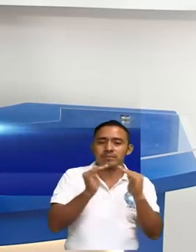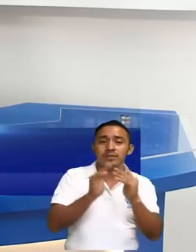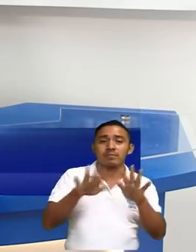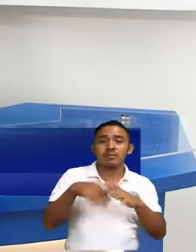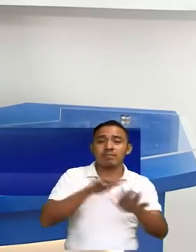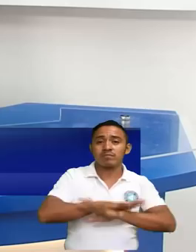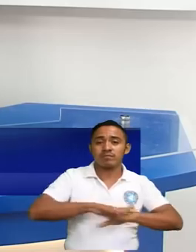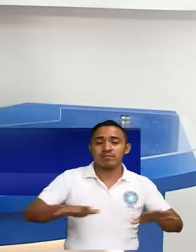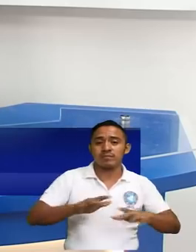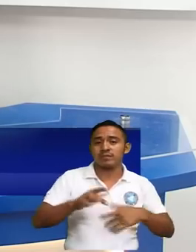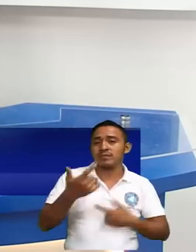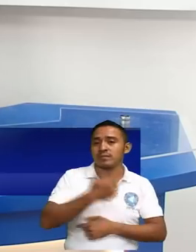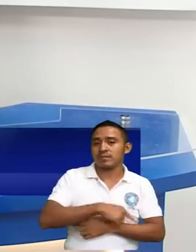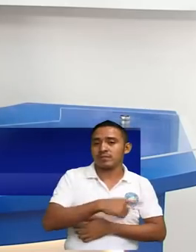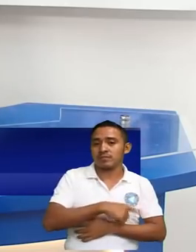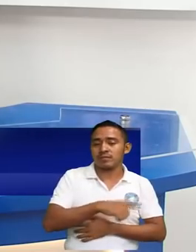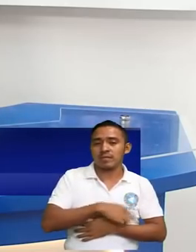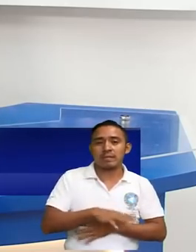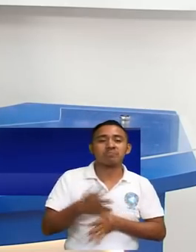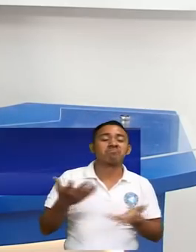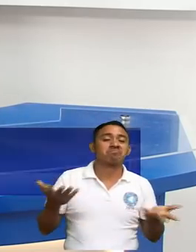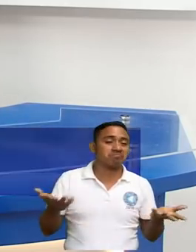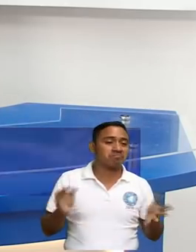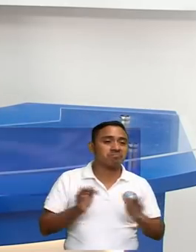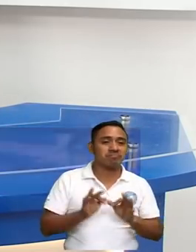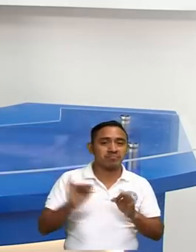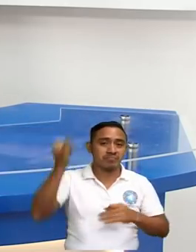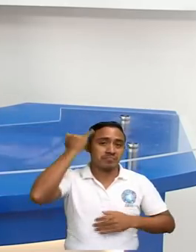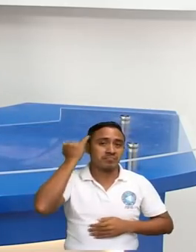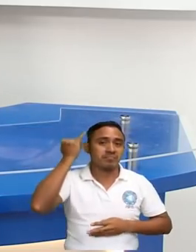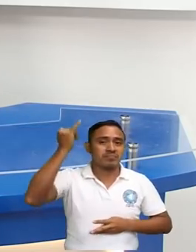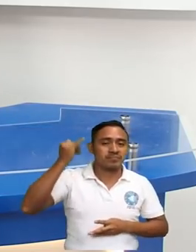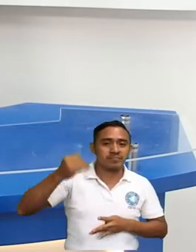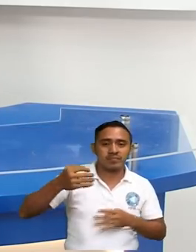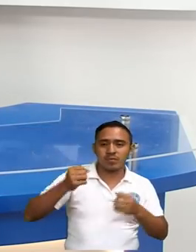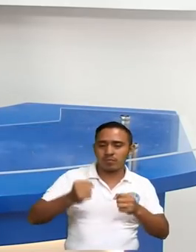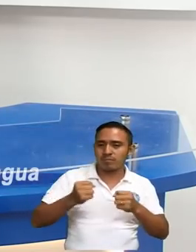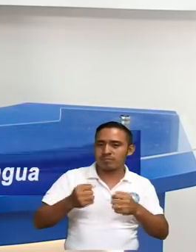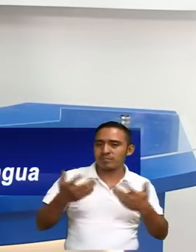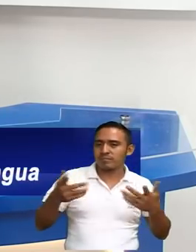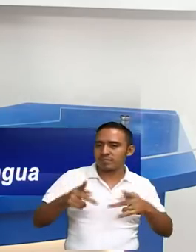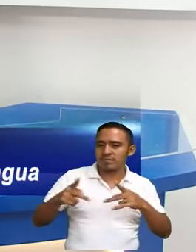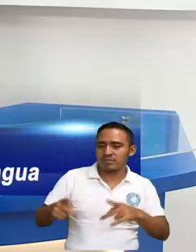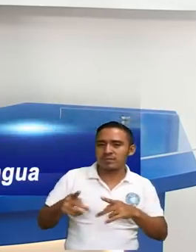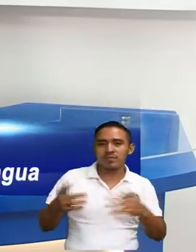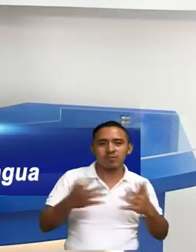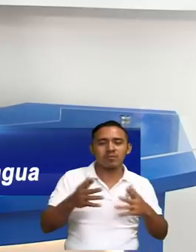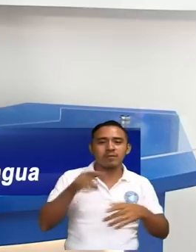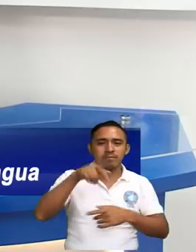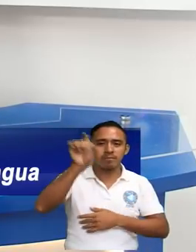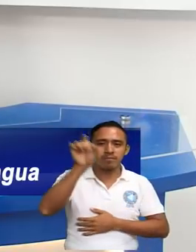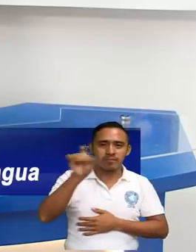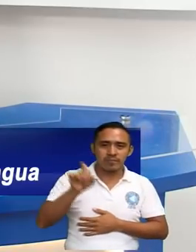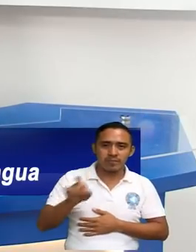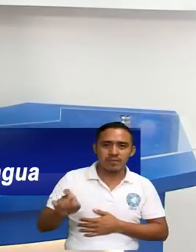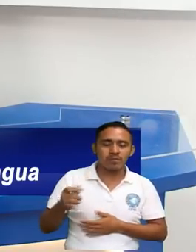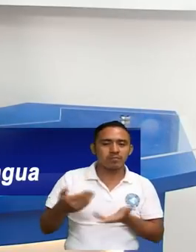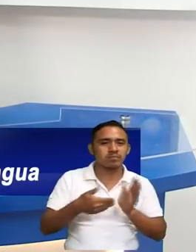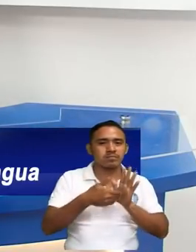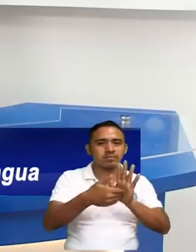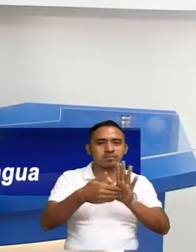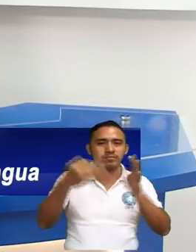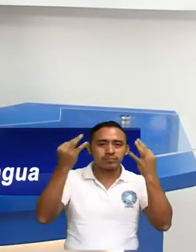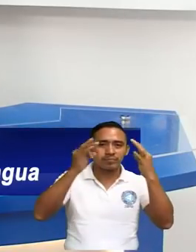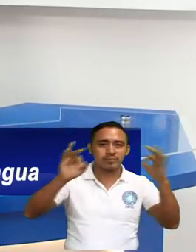habían concluido su jornada escolar, y sin duda alguna el intelecto y el ingenio humano allí presente en las redes sociales y marcando